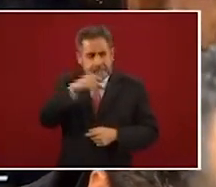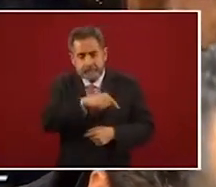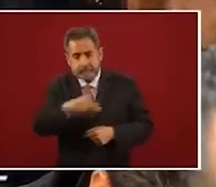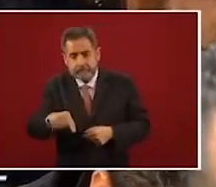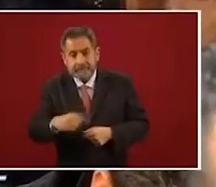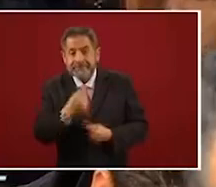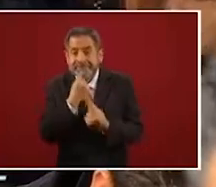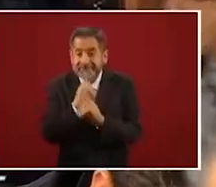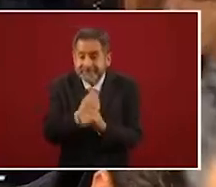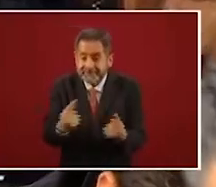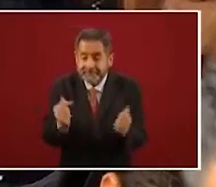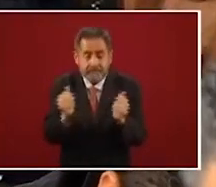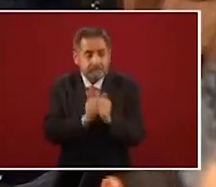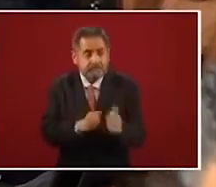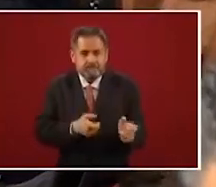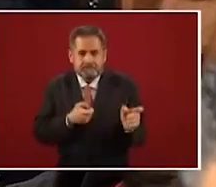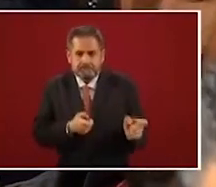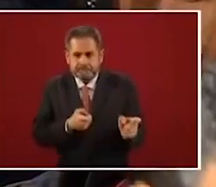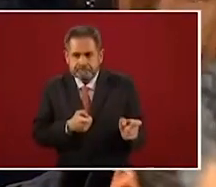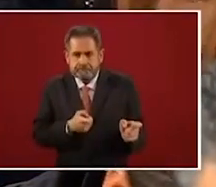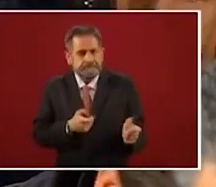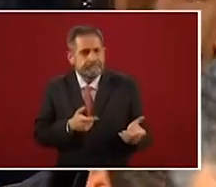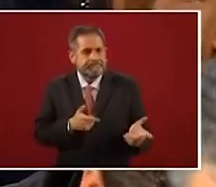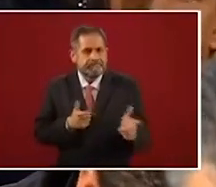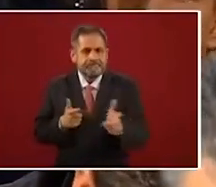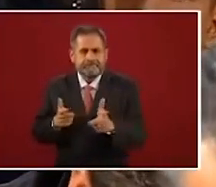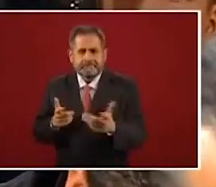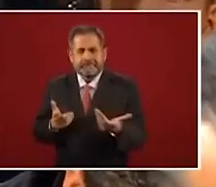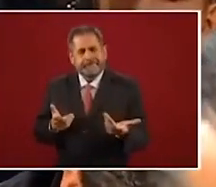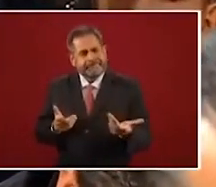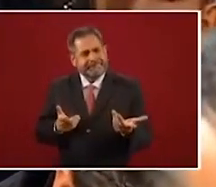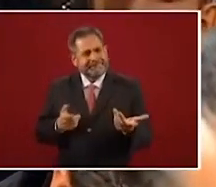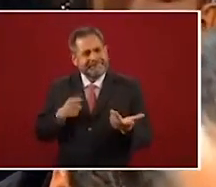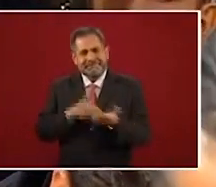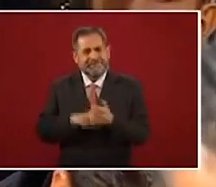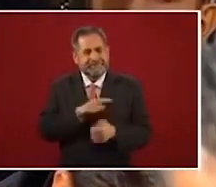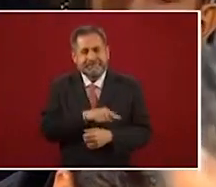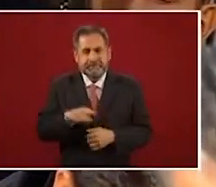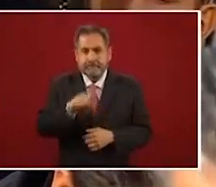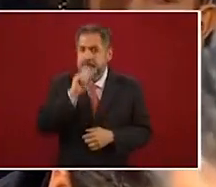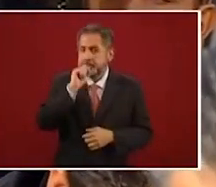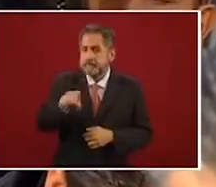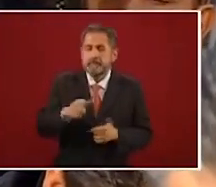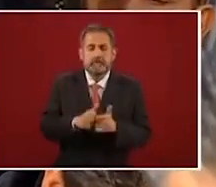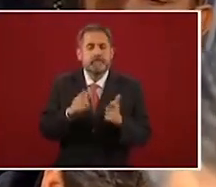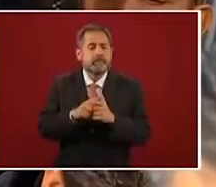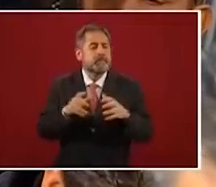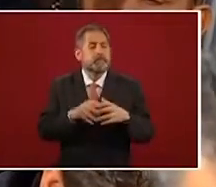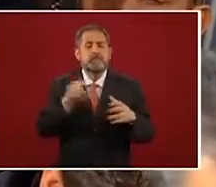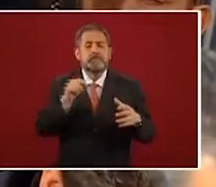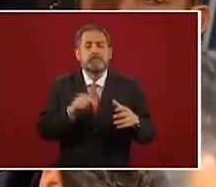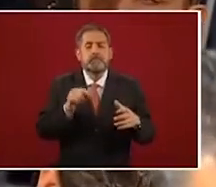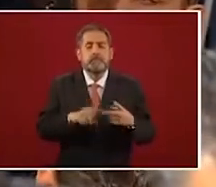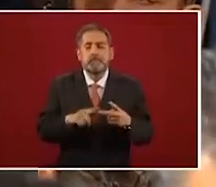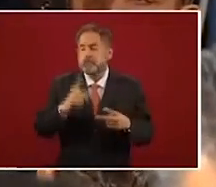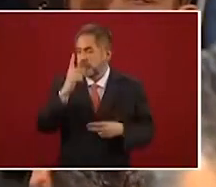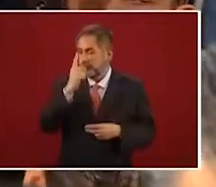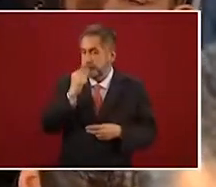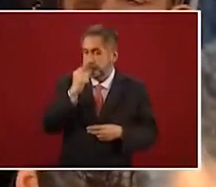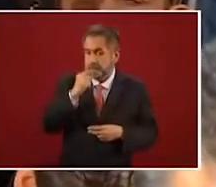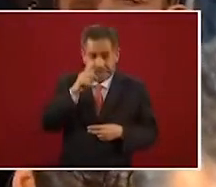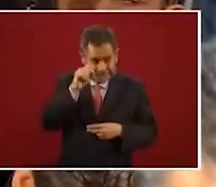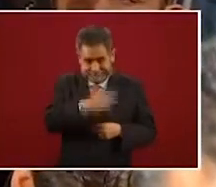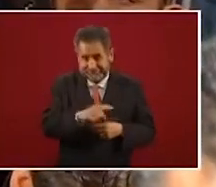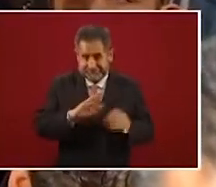niños armados que pues andan por allá. Igualmente sobre el grupo este que son policías de